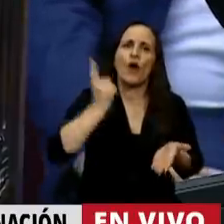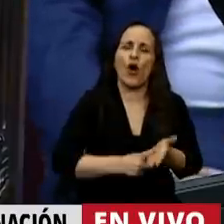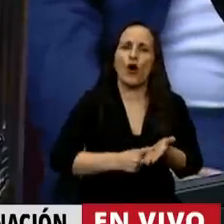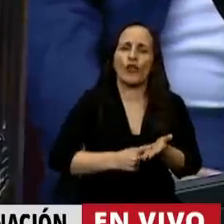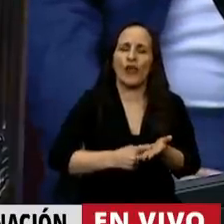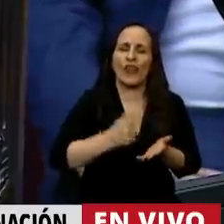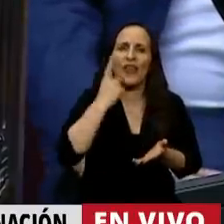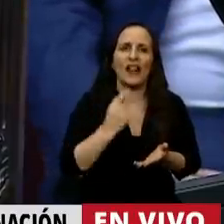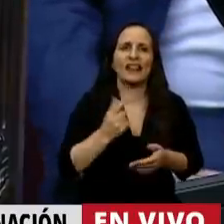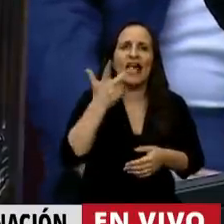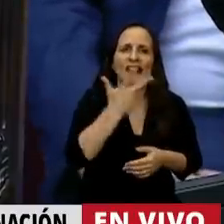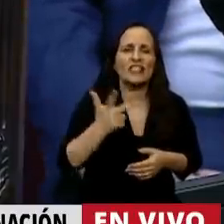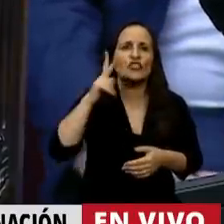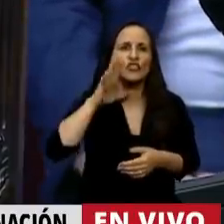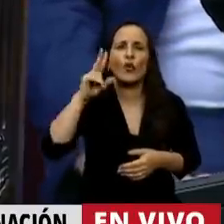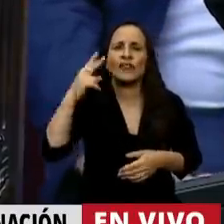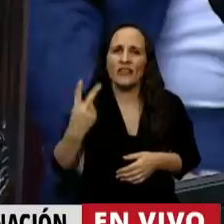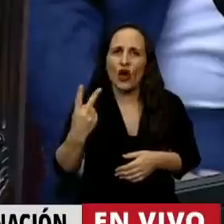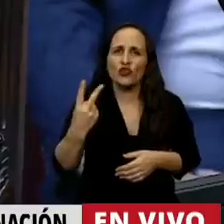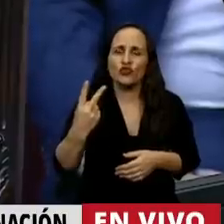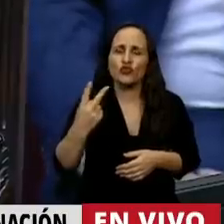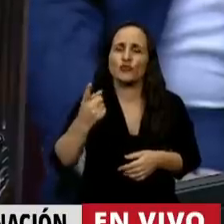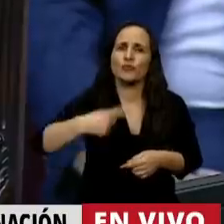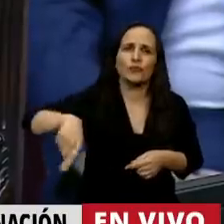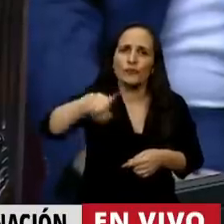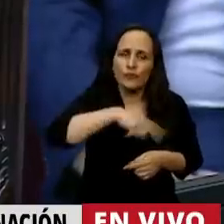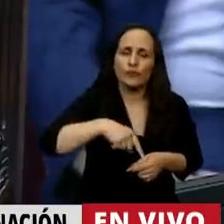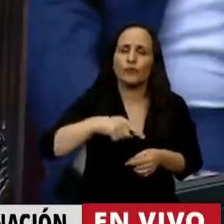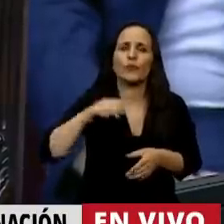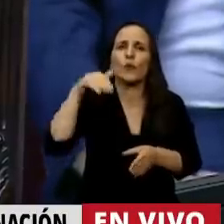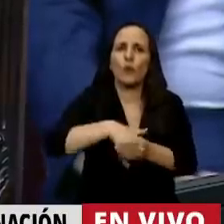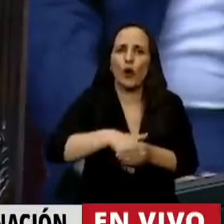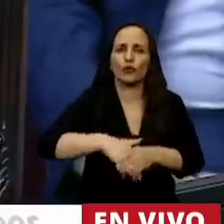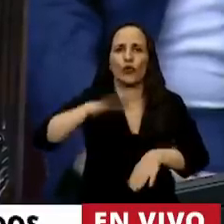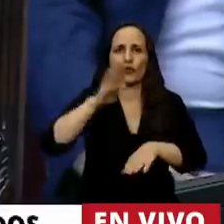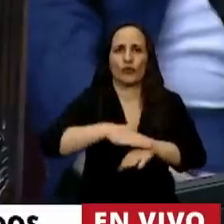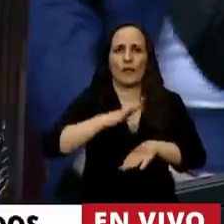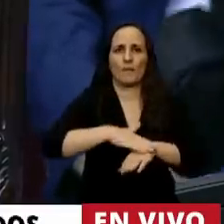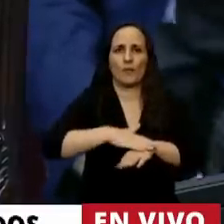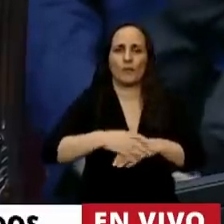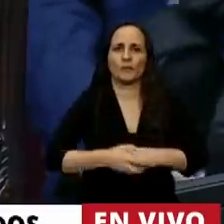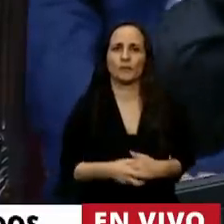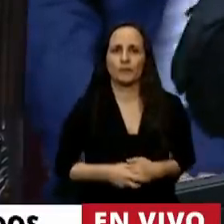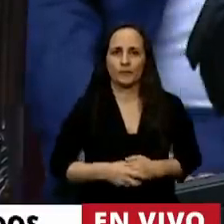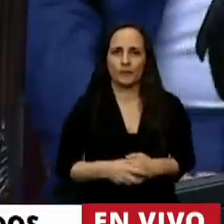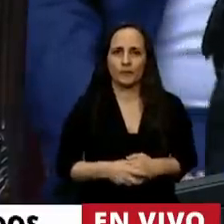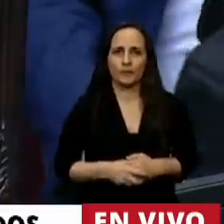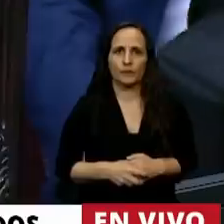día 352. Sírvanse marcar su voto, tiempo.